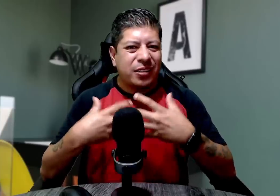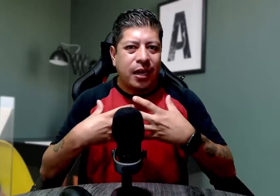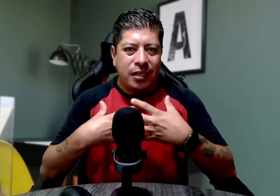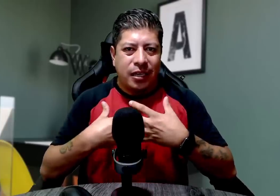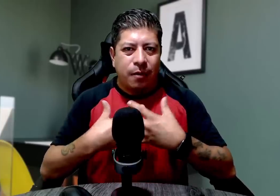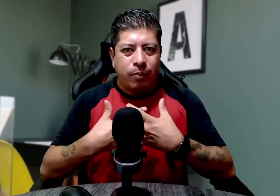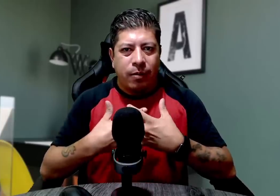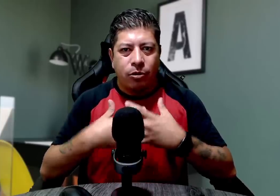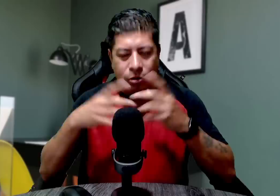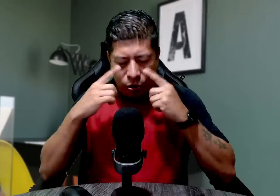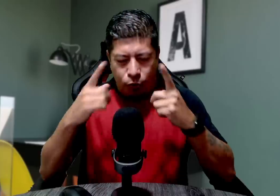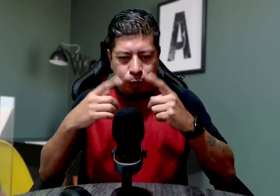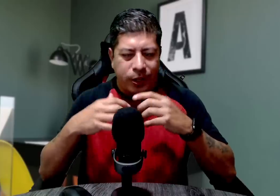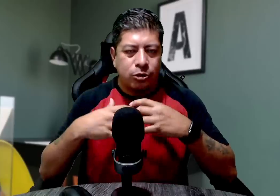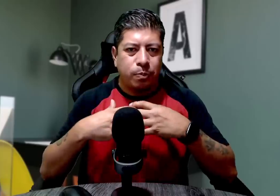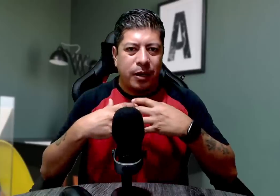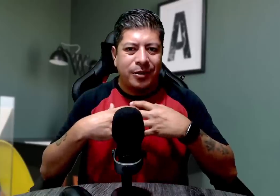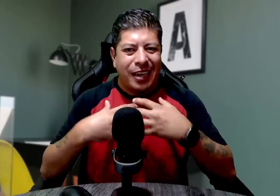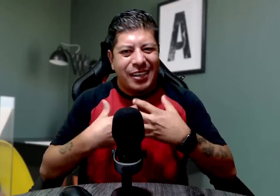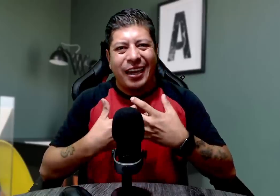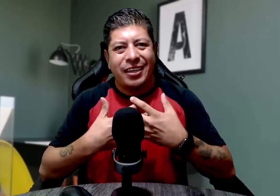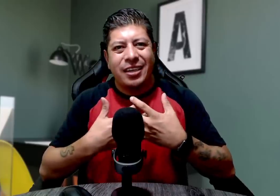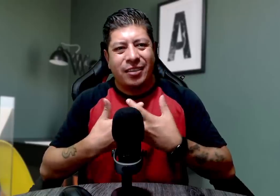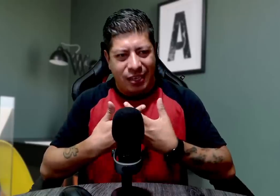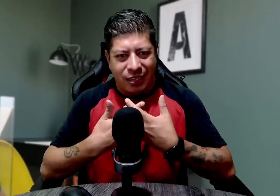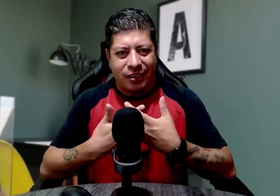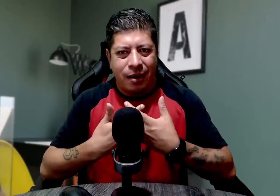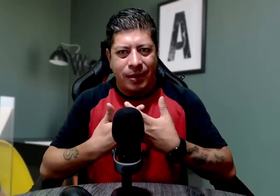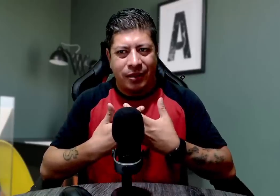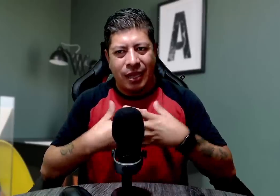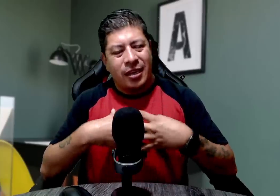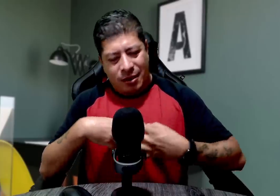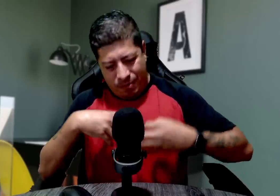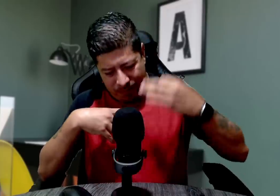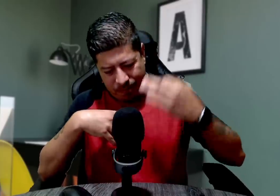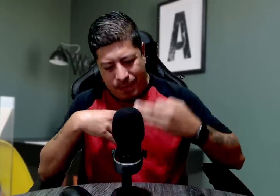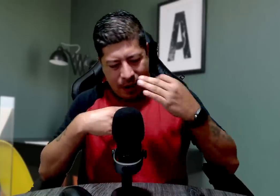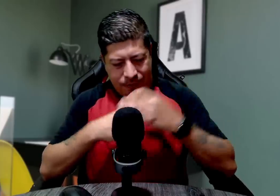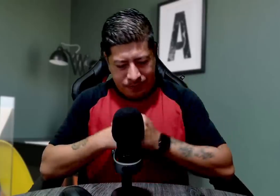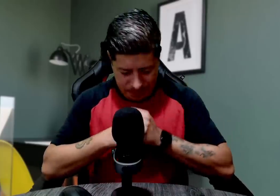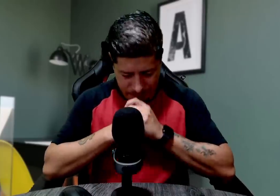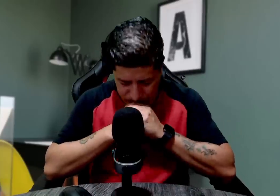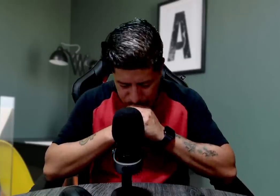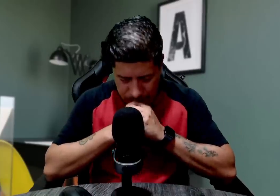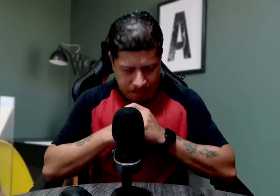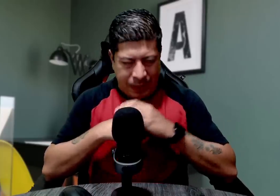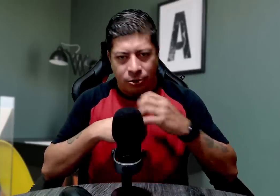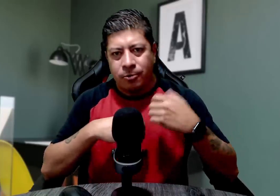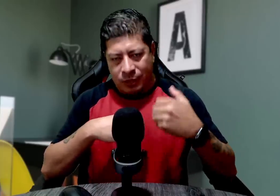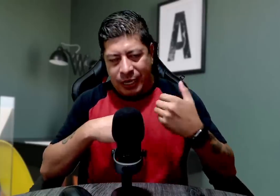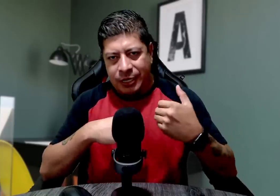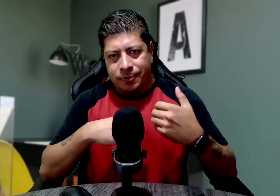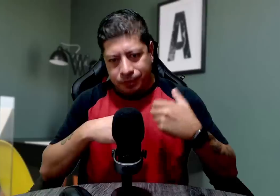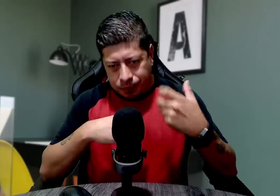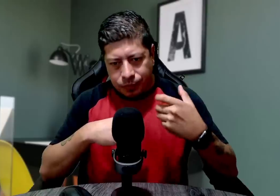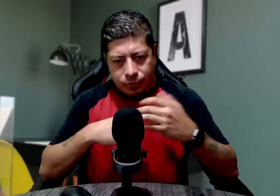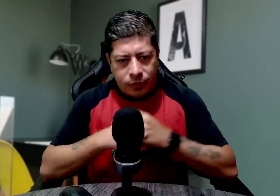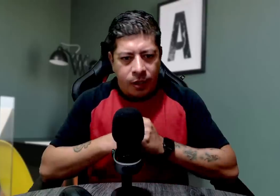darle fuerza y que el pueblo los pueda supervisar y elegir Quién es realmente Perdón